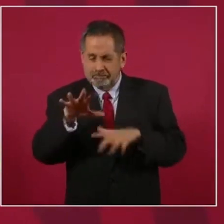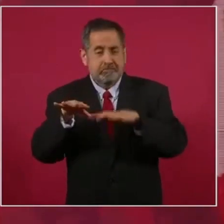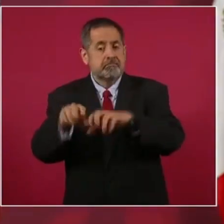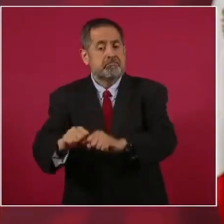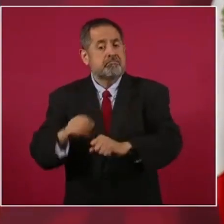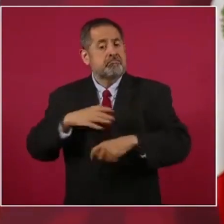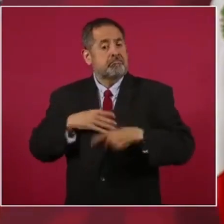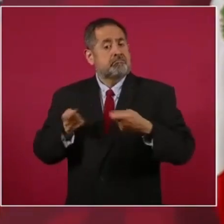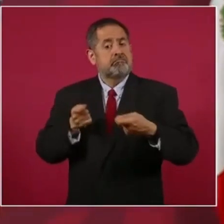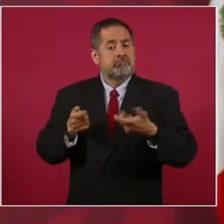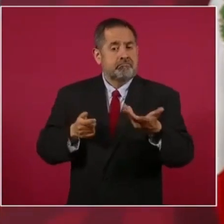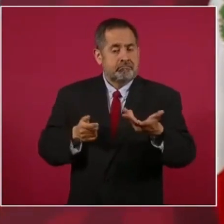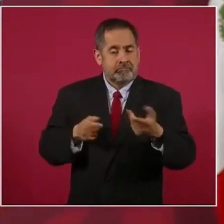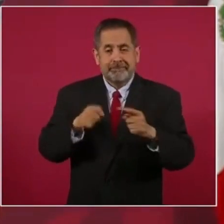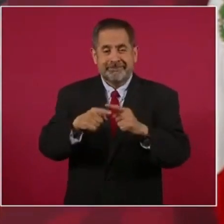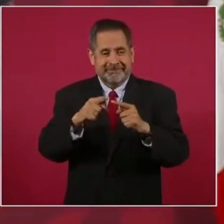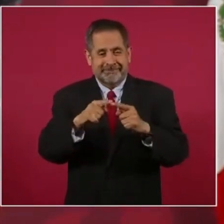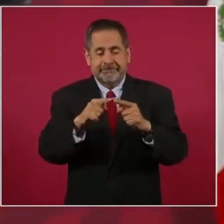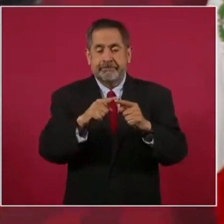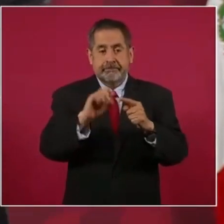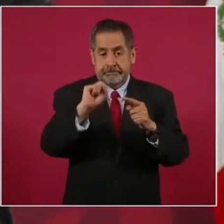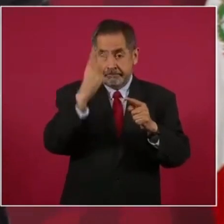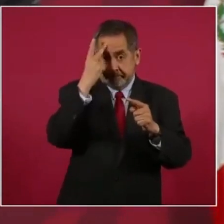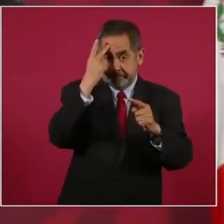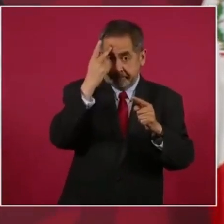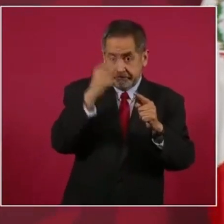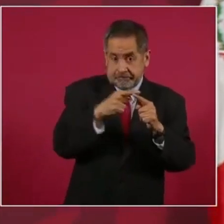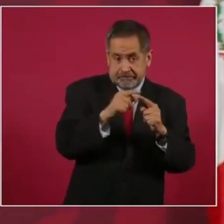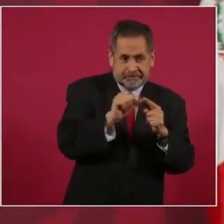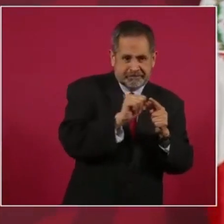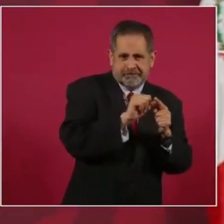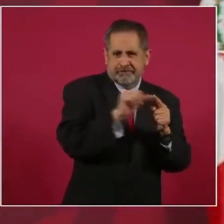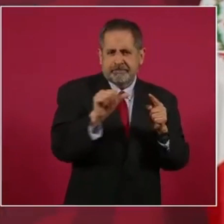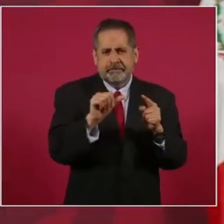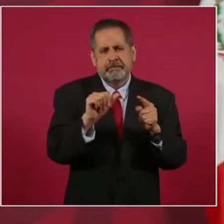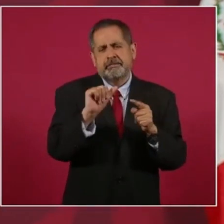desde San Luis Potosí, Álamo,